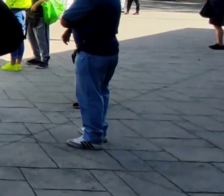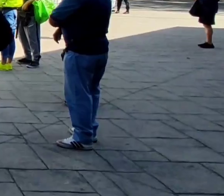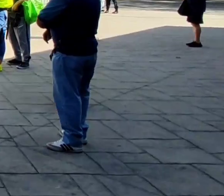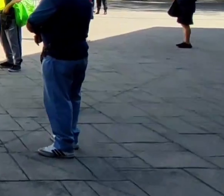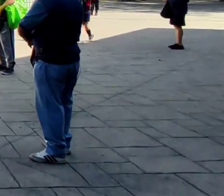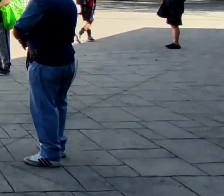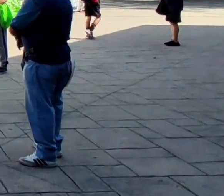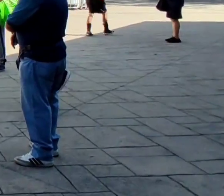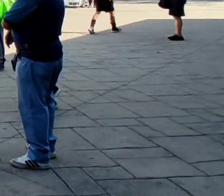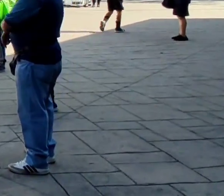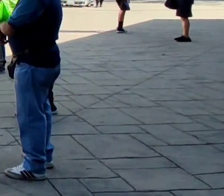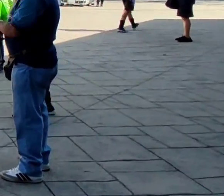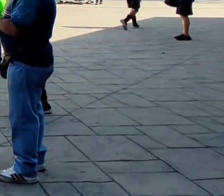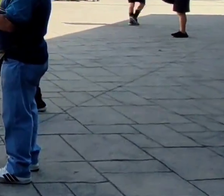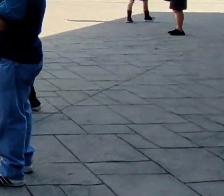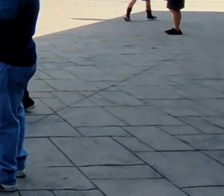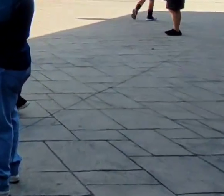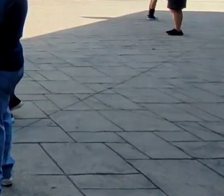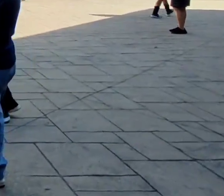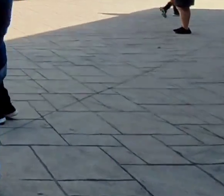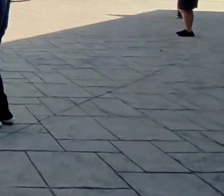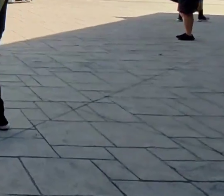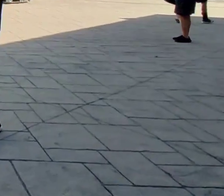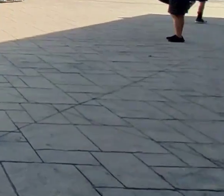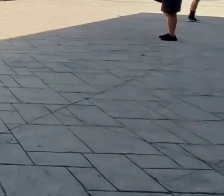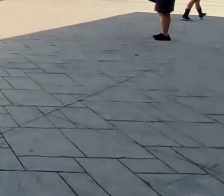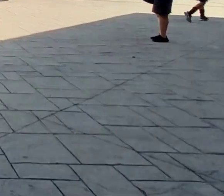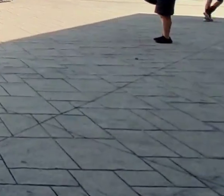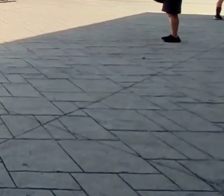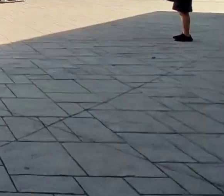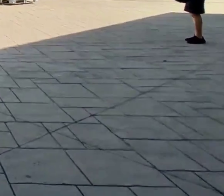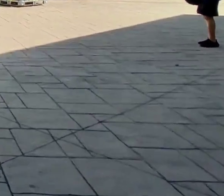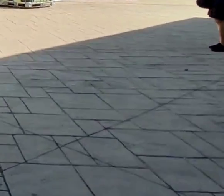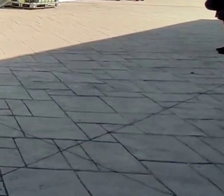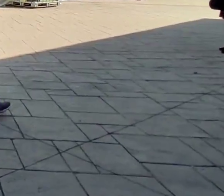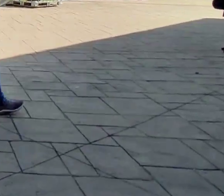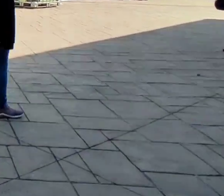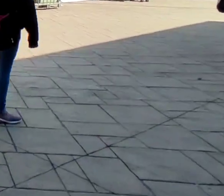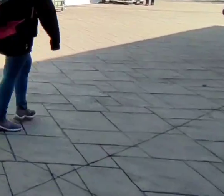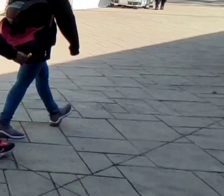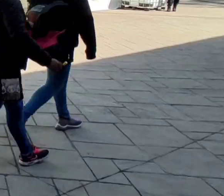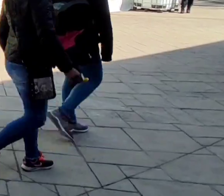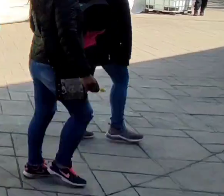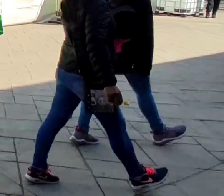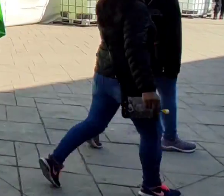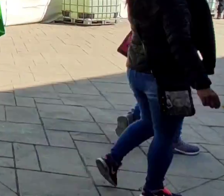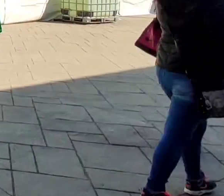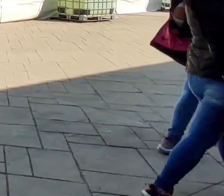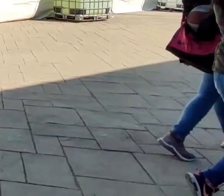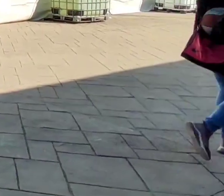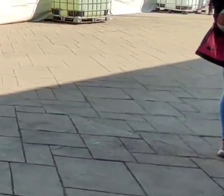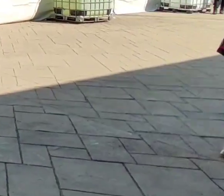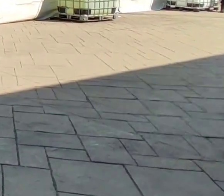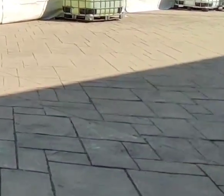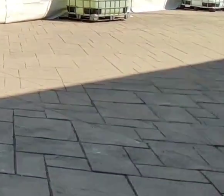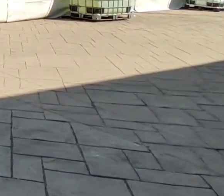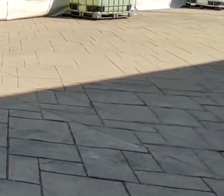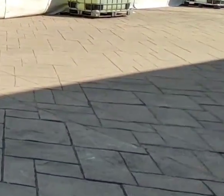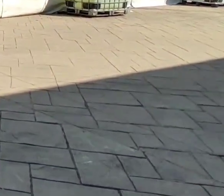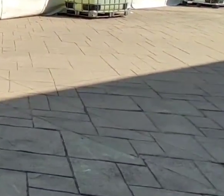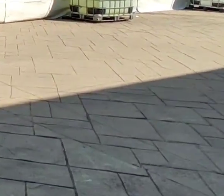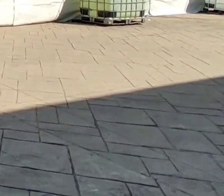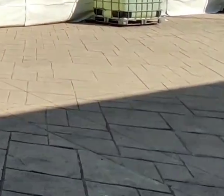te voy a poner un video donde vas a escuchar a la señorita servidora de la nación